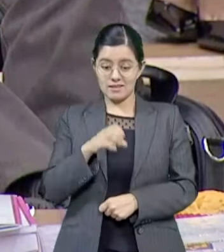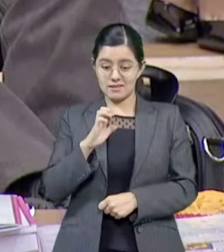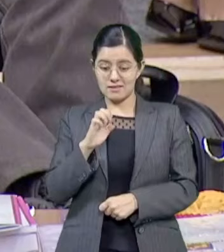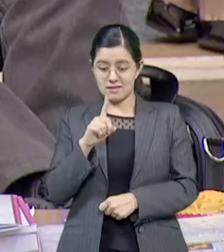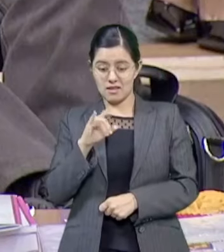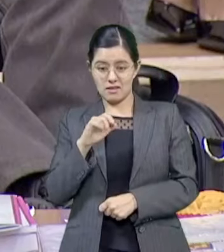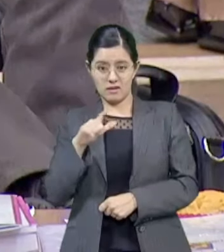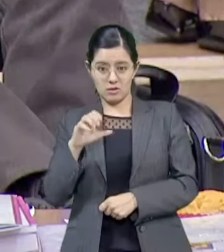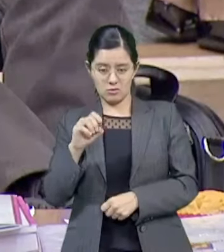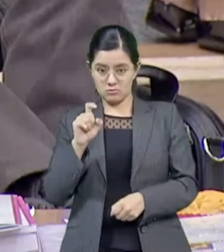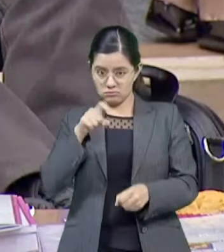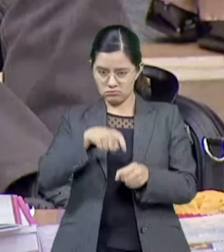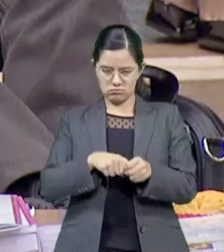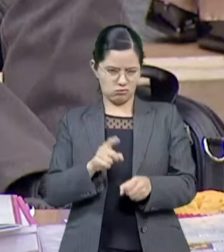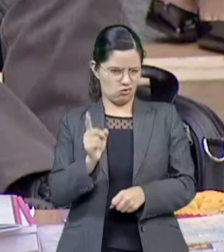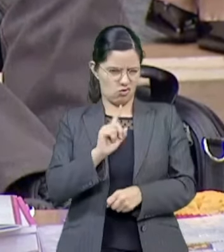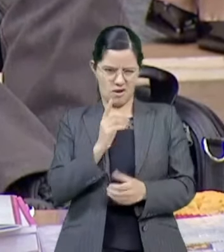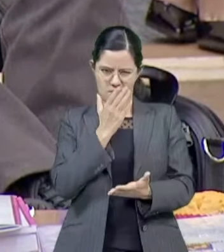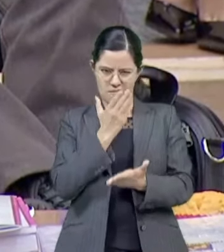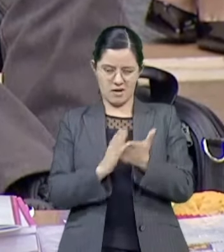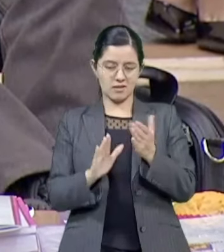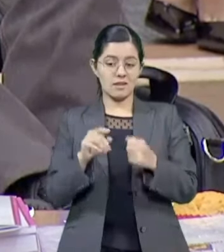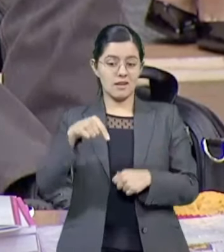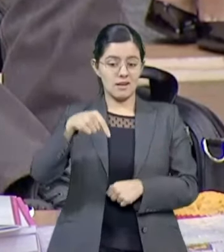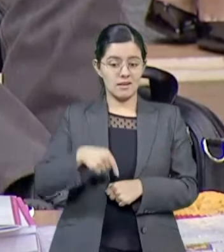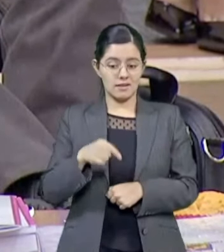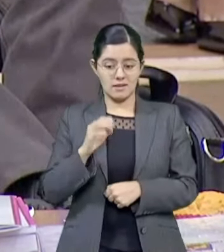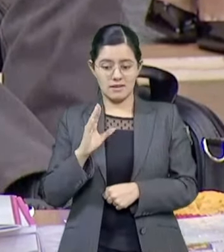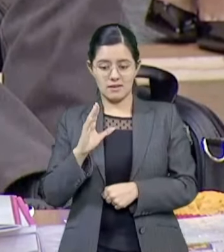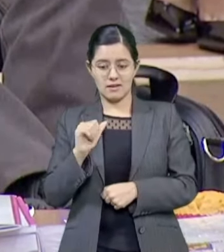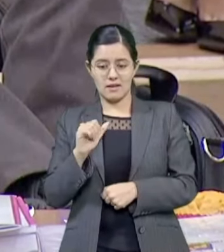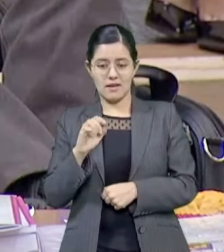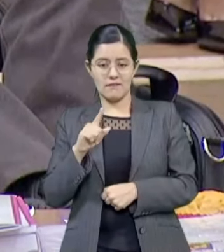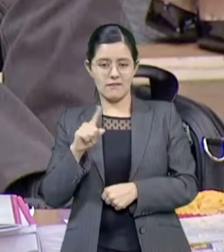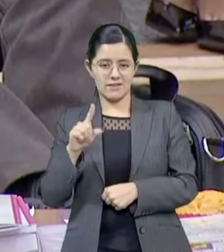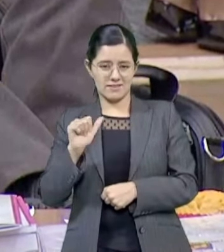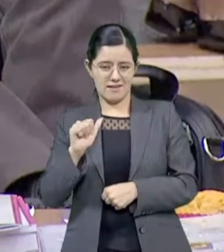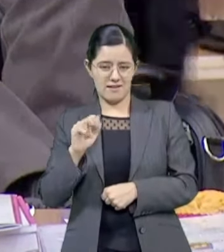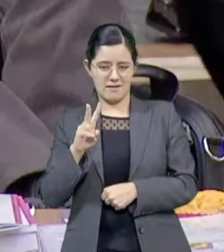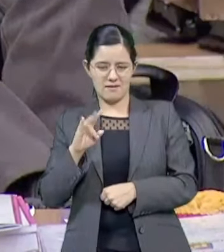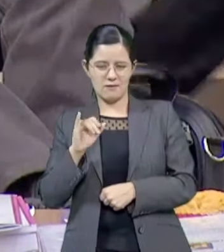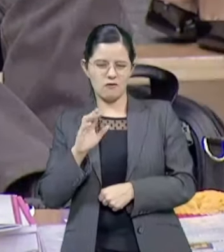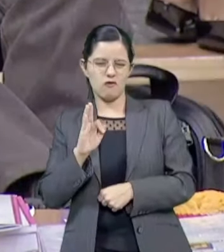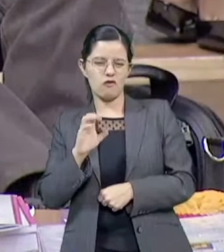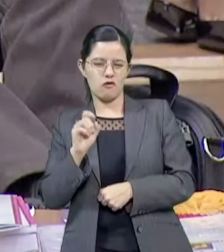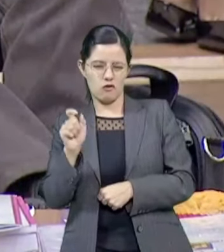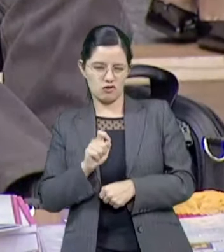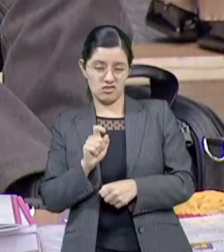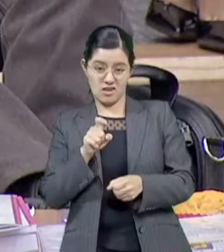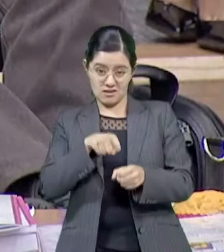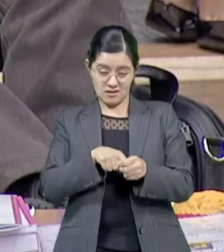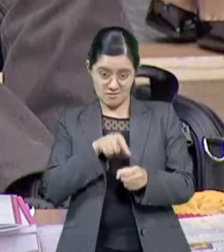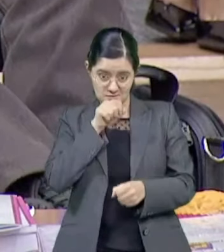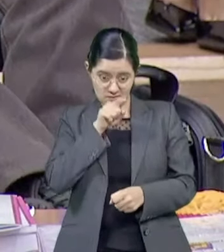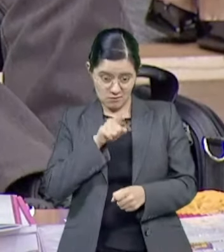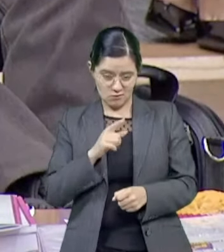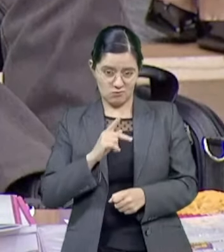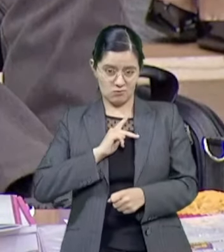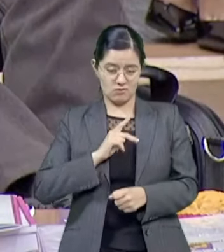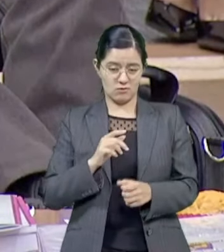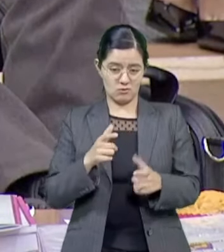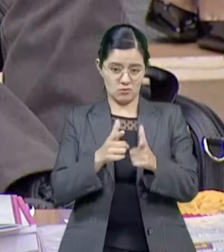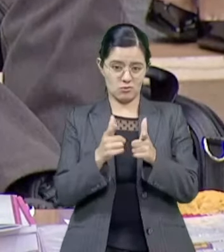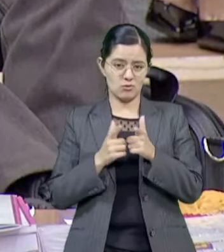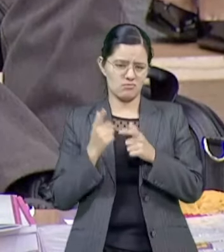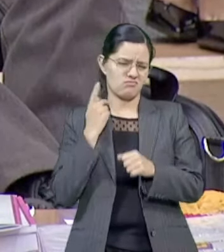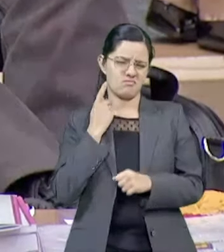León. No, no somos lo mismo. Aquí no está el Cabeza Hueca de Vicente Fox. No, no somos lo mismo. Aquí no está Felipe del